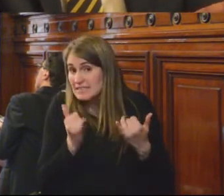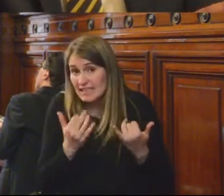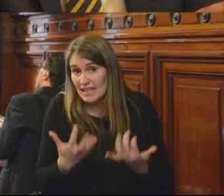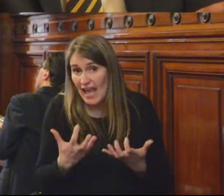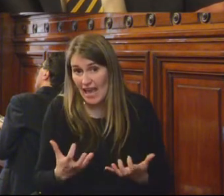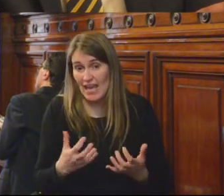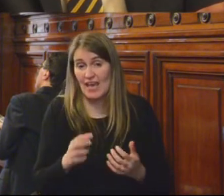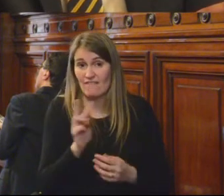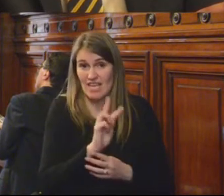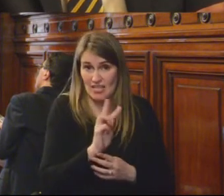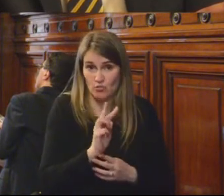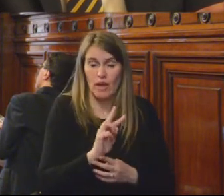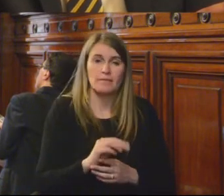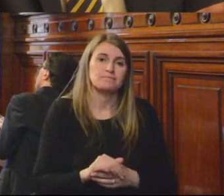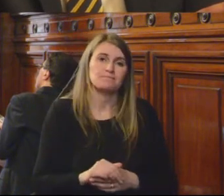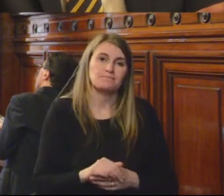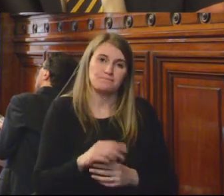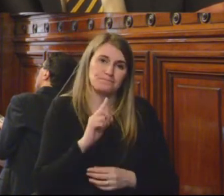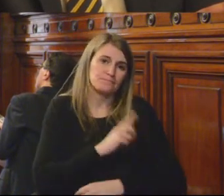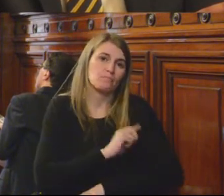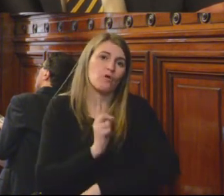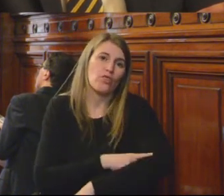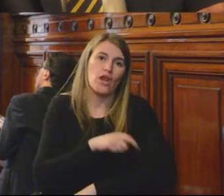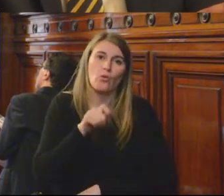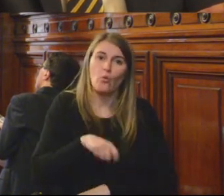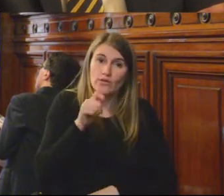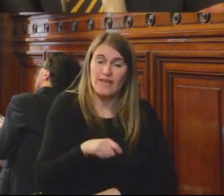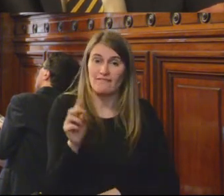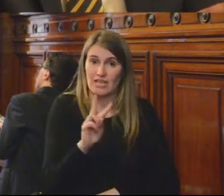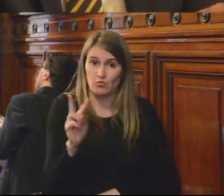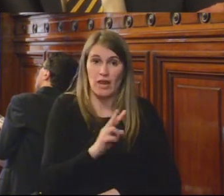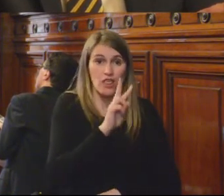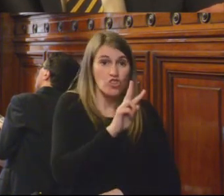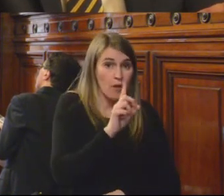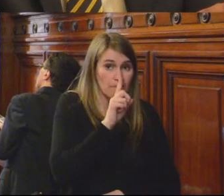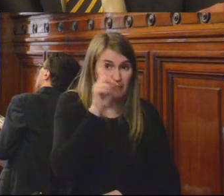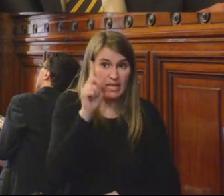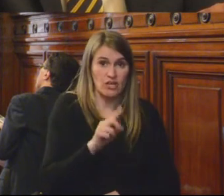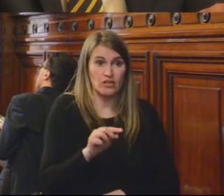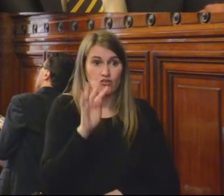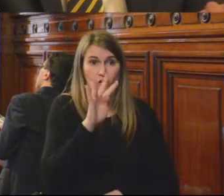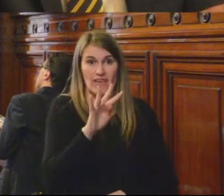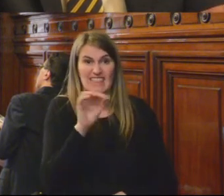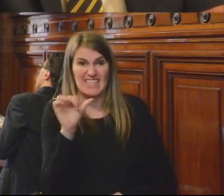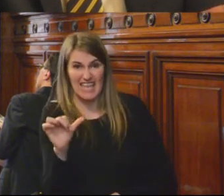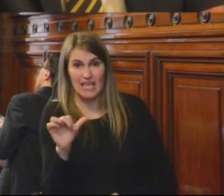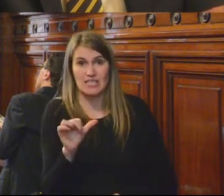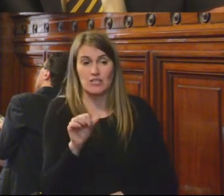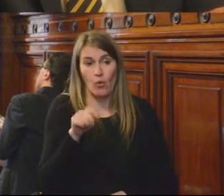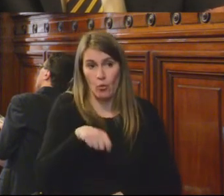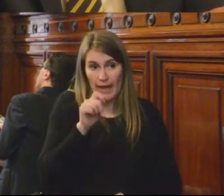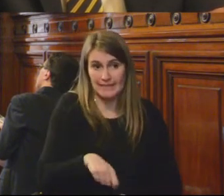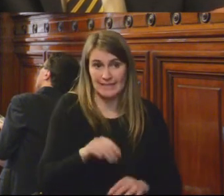Venezuela. El Poder Judicial en Venezuela cuenta con aproximadamente 2.096 jueces a nivel nacional y todos